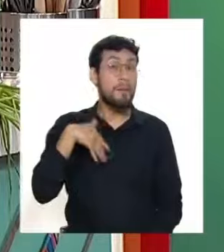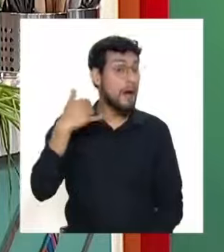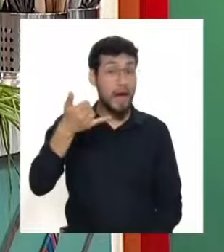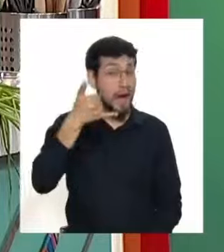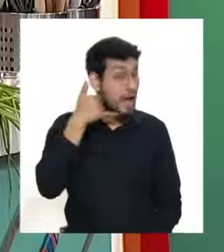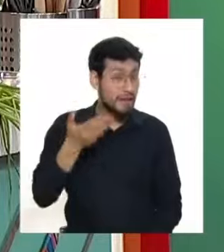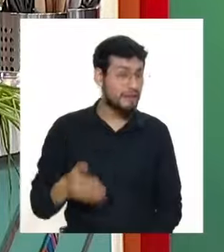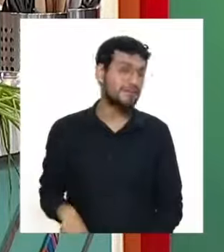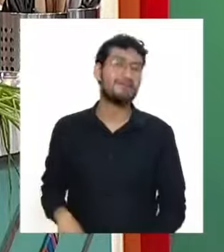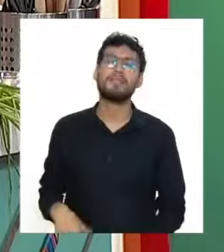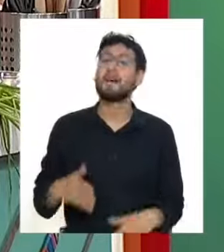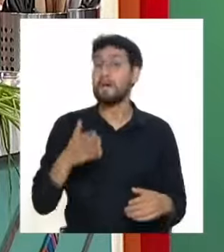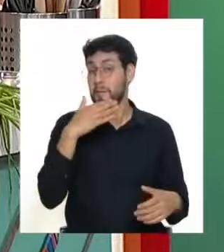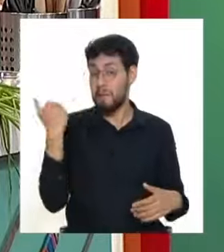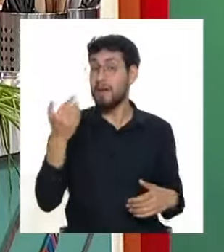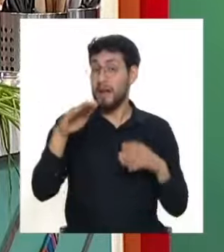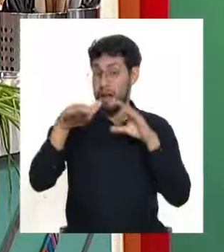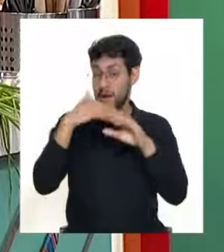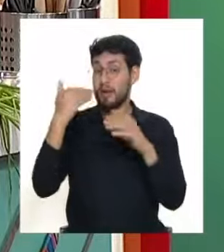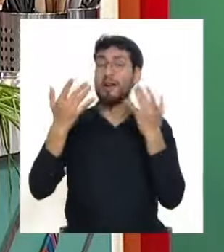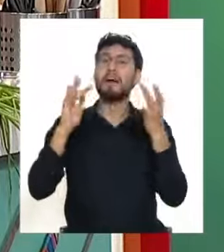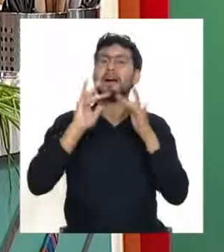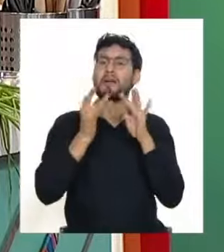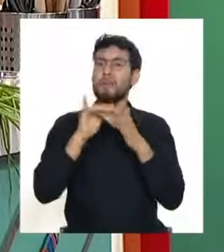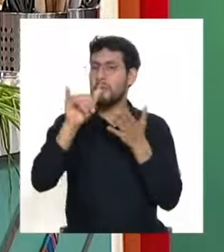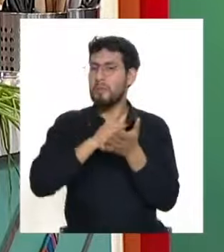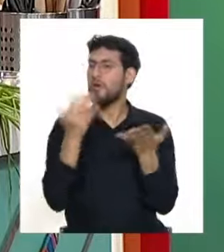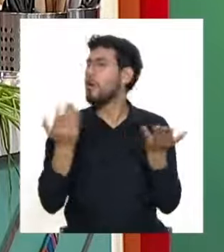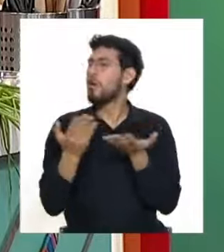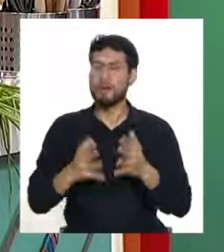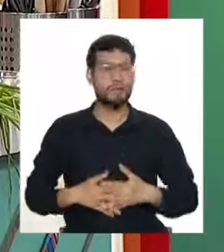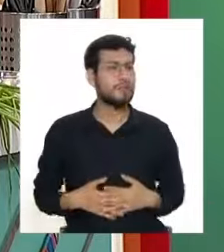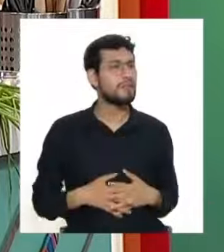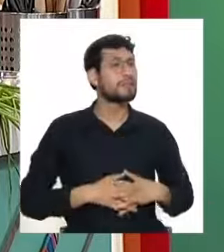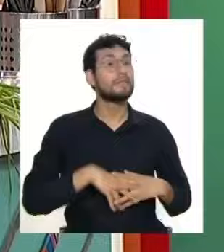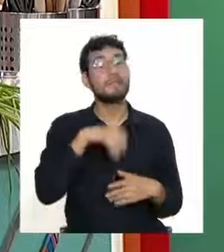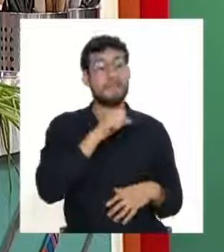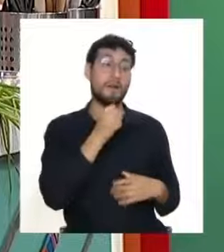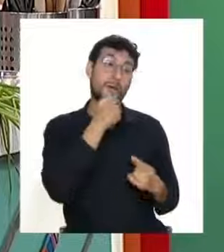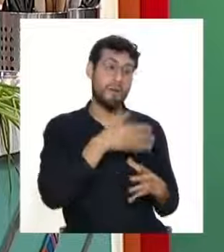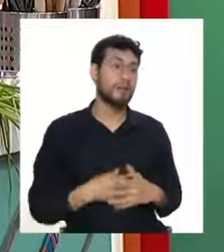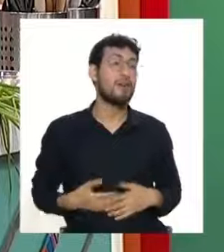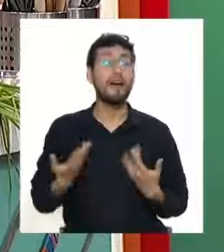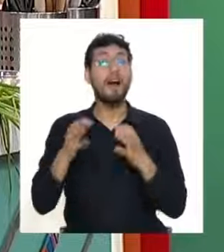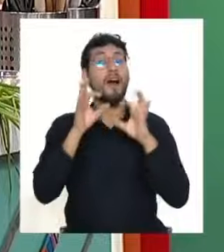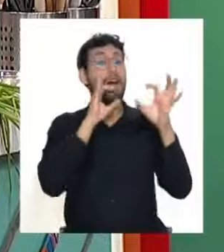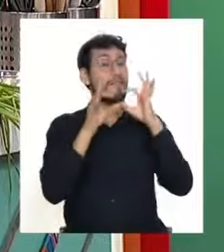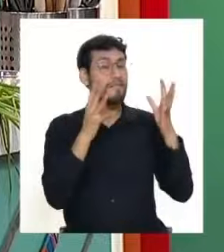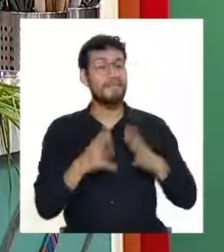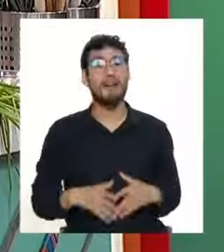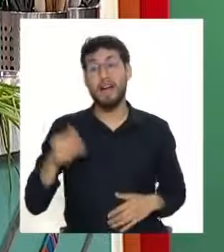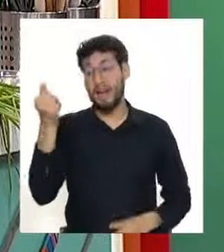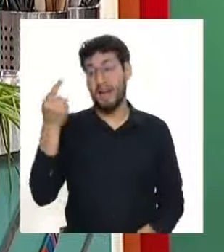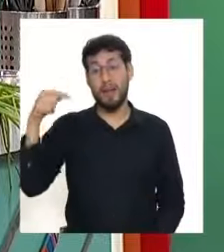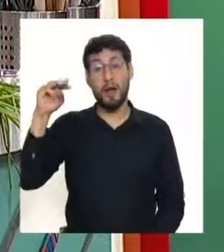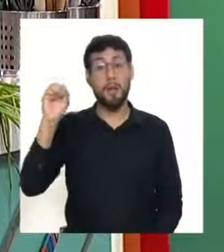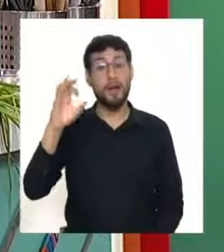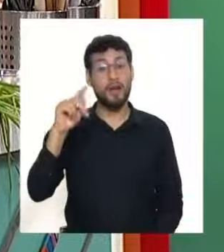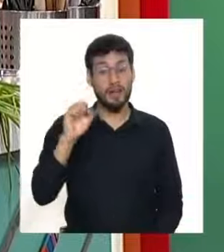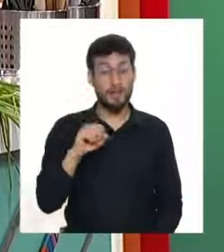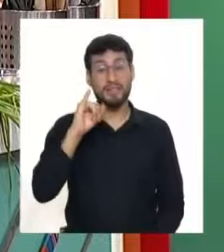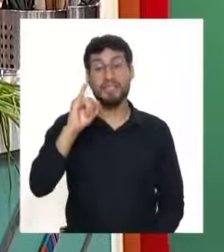dar una llamadita, nos puedes contactar en redes sociales. ¿Dónde, Uchi? Qué rico huele eso. Sí, buenazo. En Facebook estamos como